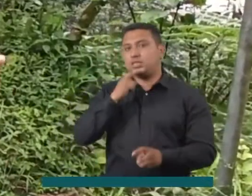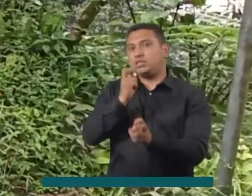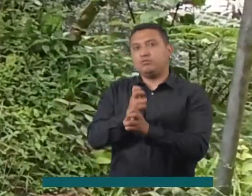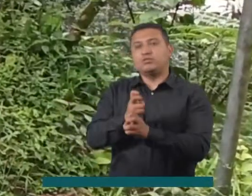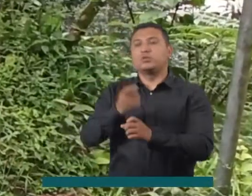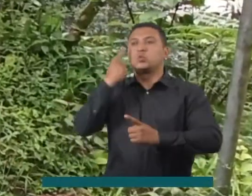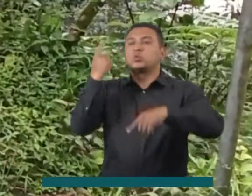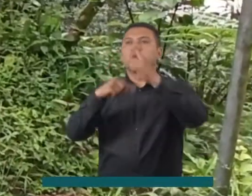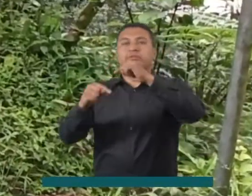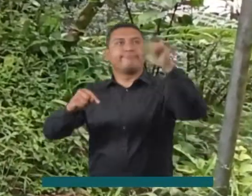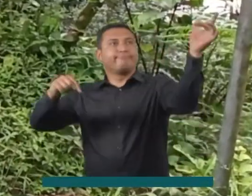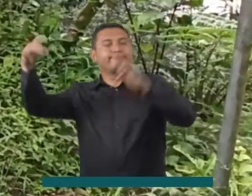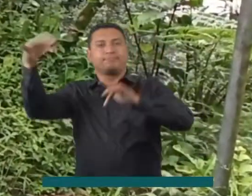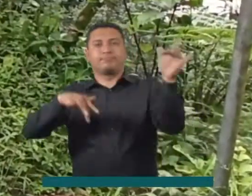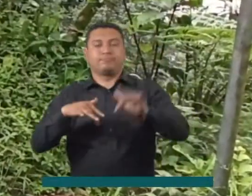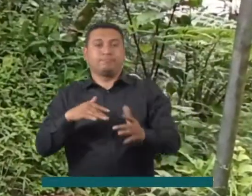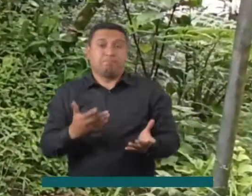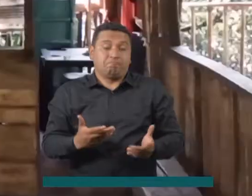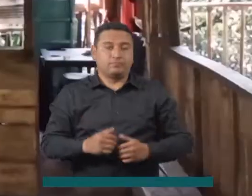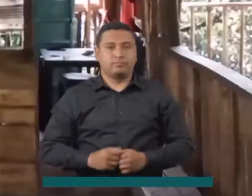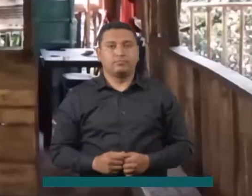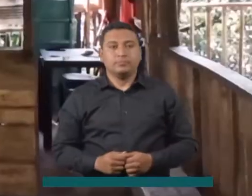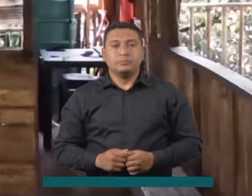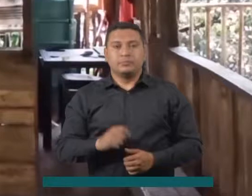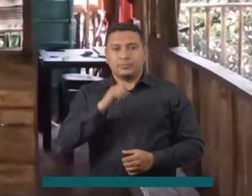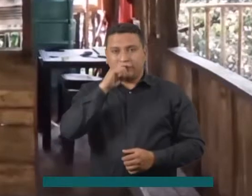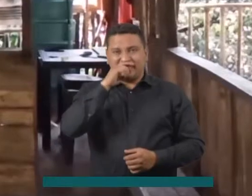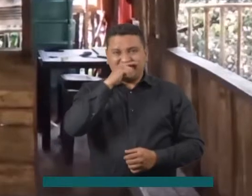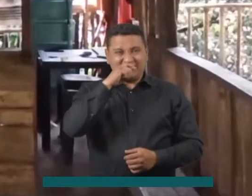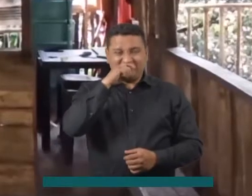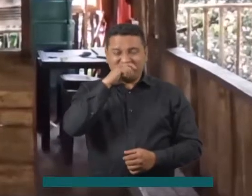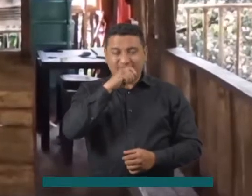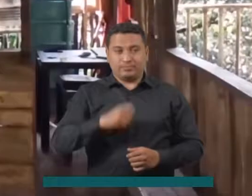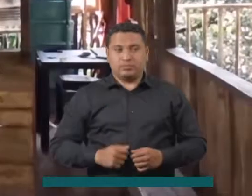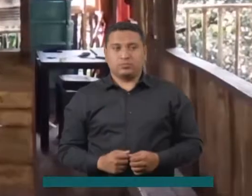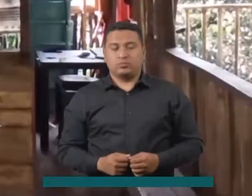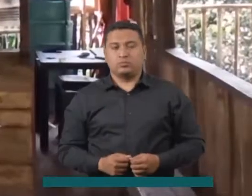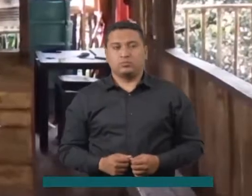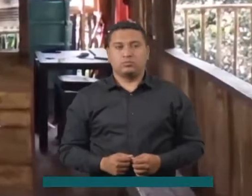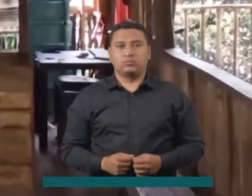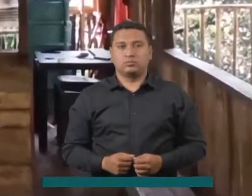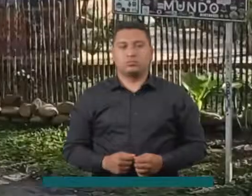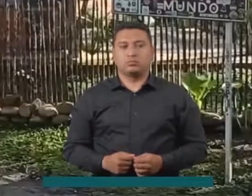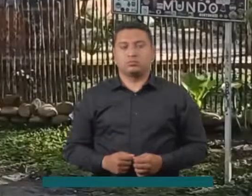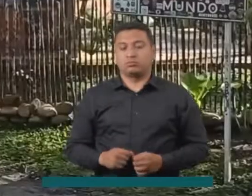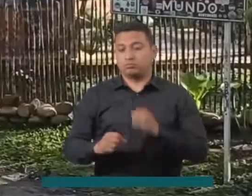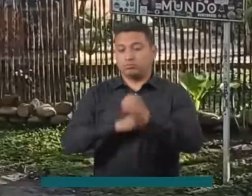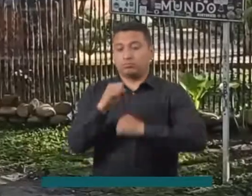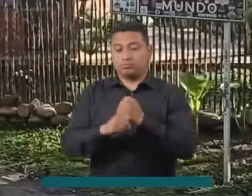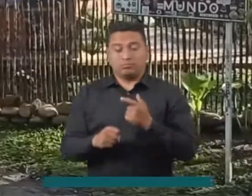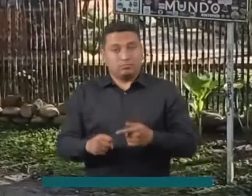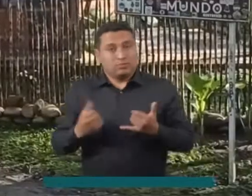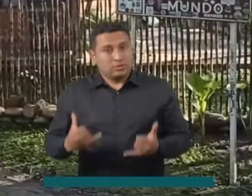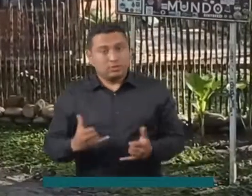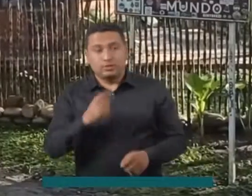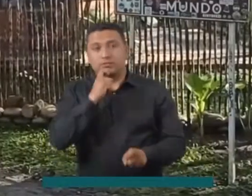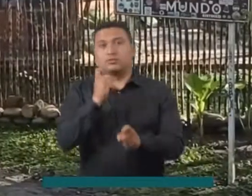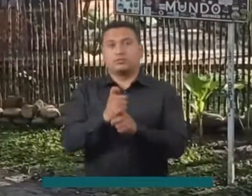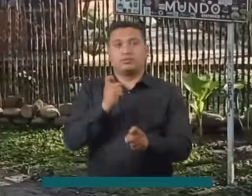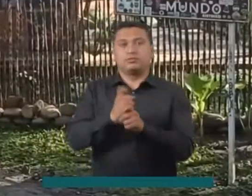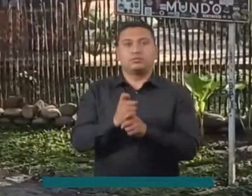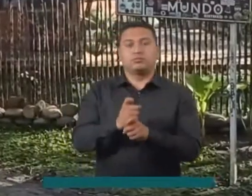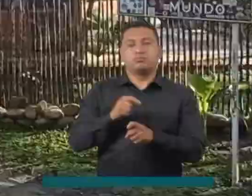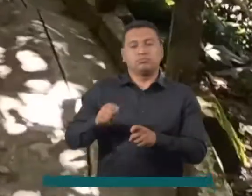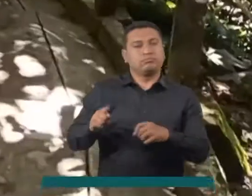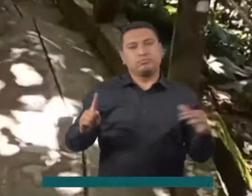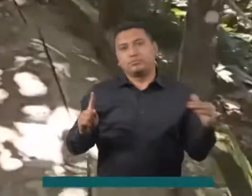turistas lleguen a nuestro departamento como tal. Indudablemente ha sido un año difícil y esta situación dificulta aún más las operaciones de muchas